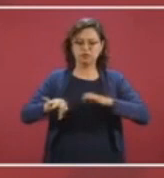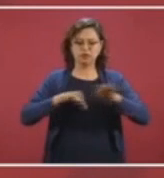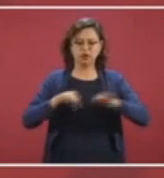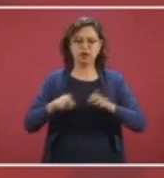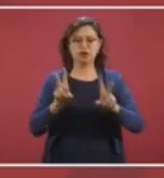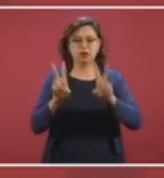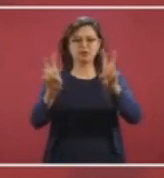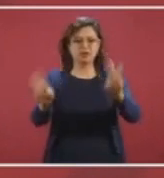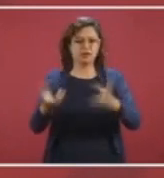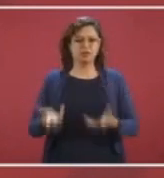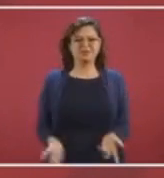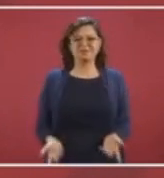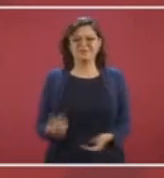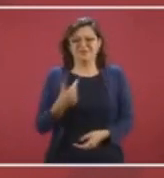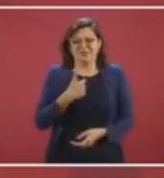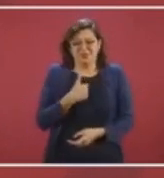¿Yo qué cosa puedo